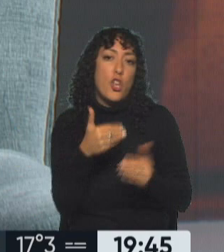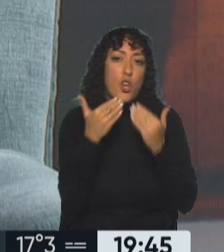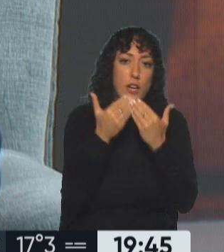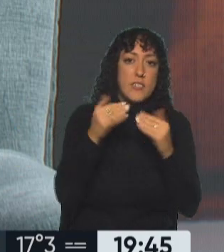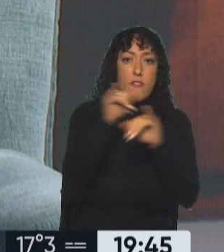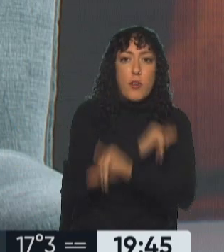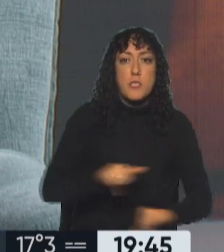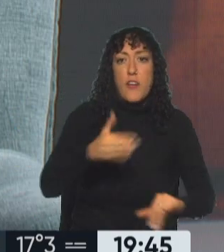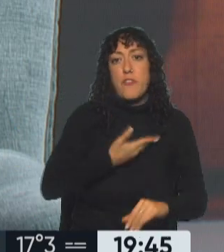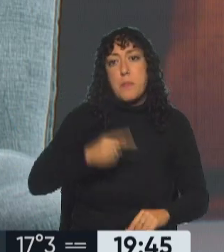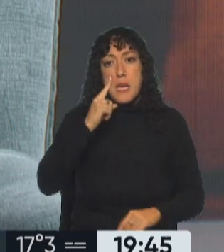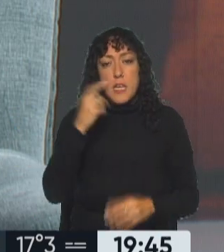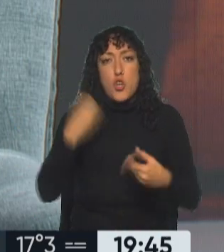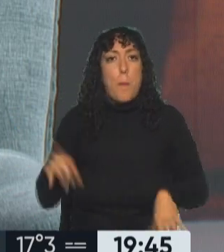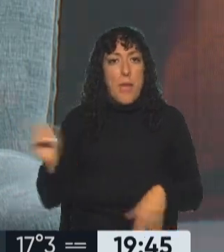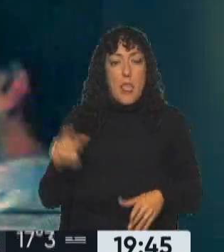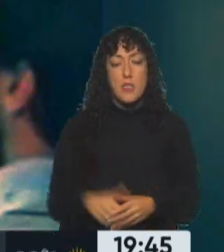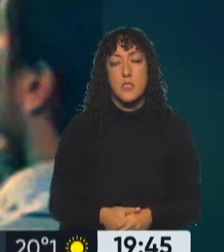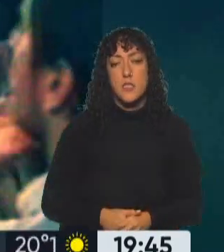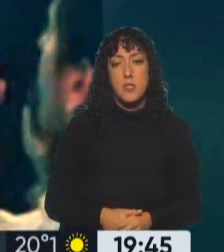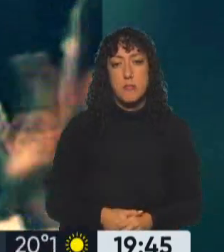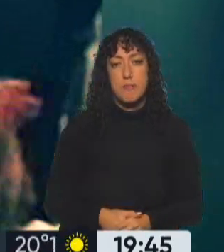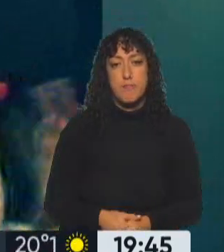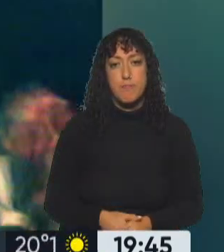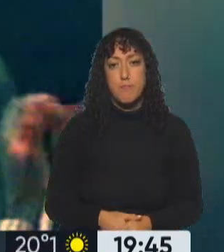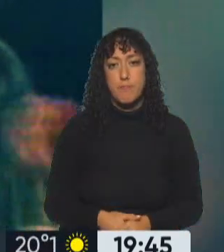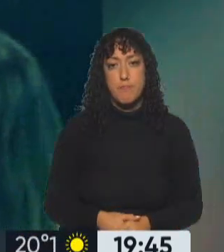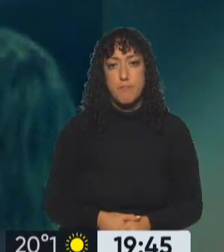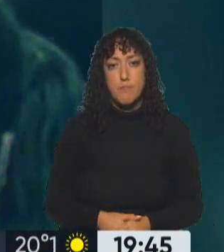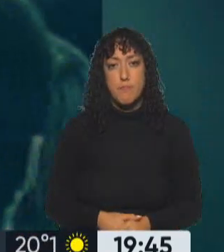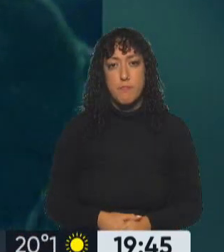este informe del fondo, no te lo pierdas, vamos y venimos.